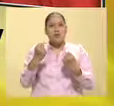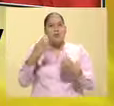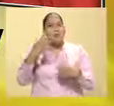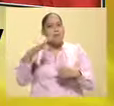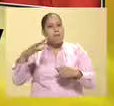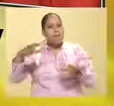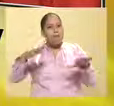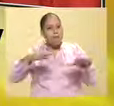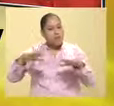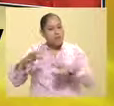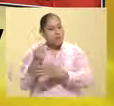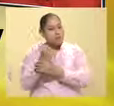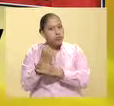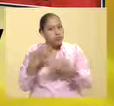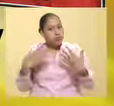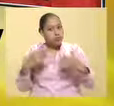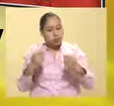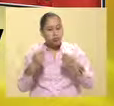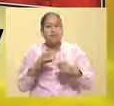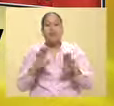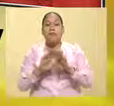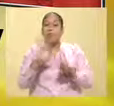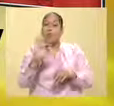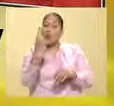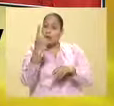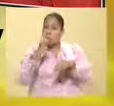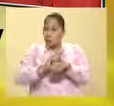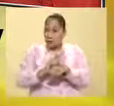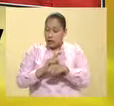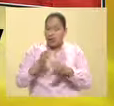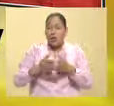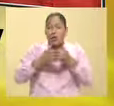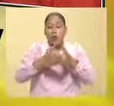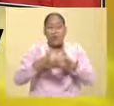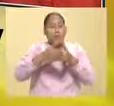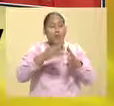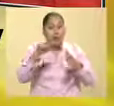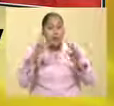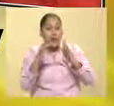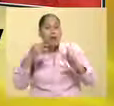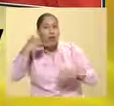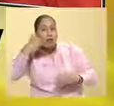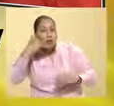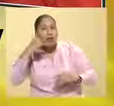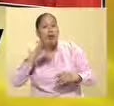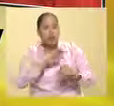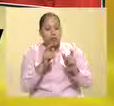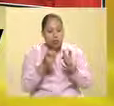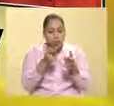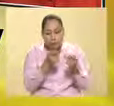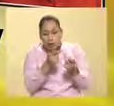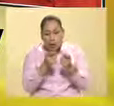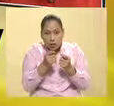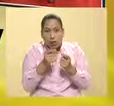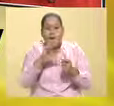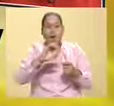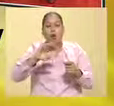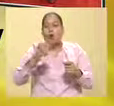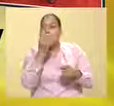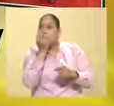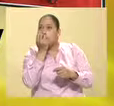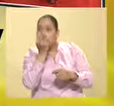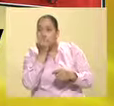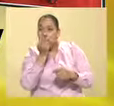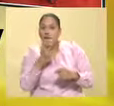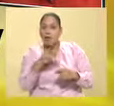41 días de travesía en donde tienes posibilidades de hablar con alguien o sea si te estás comunicando por radio o